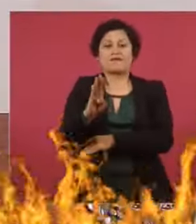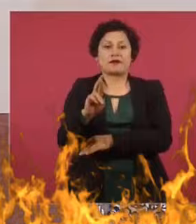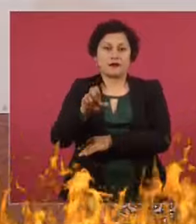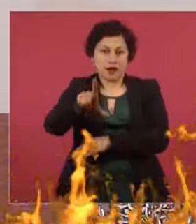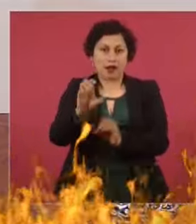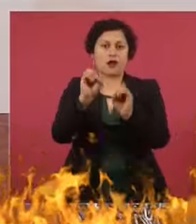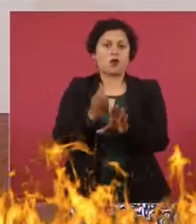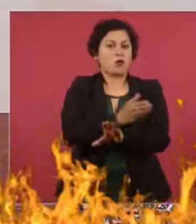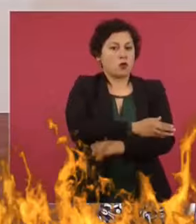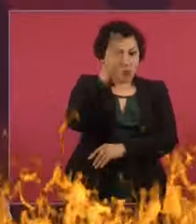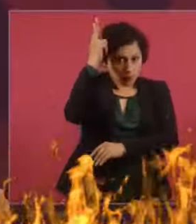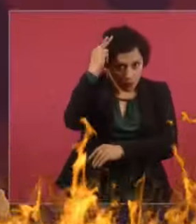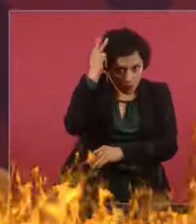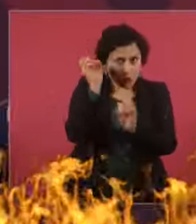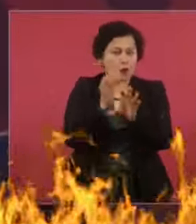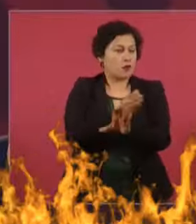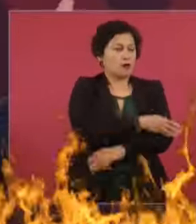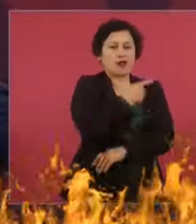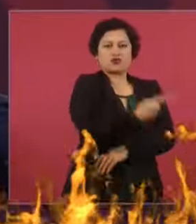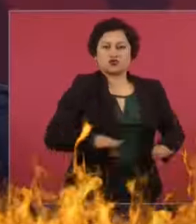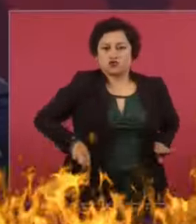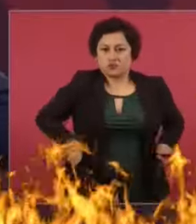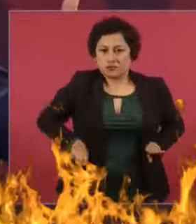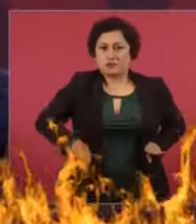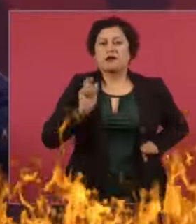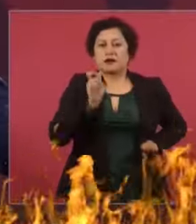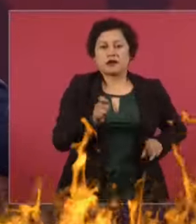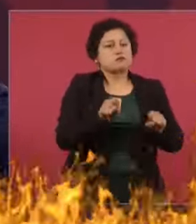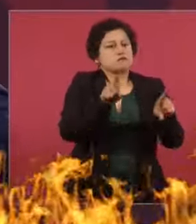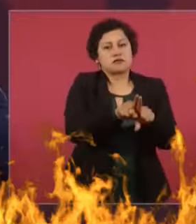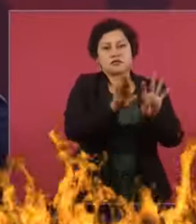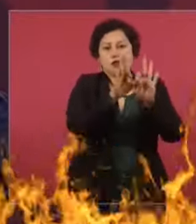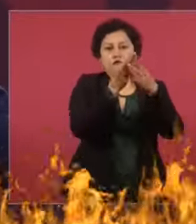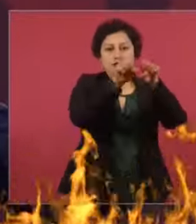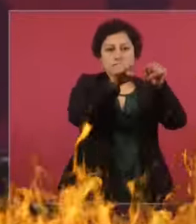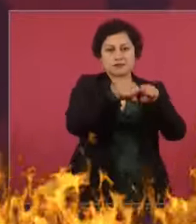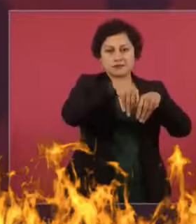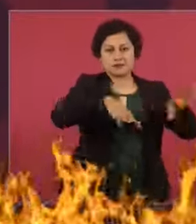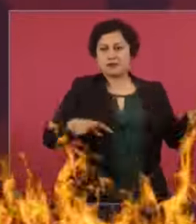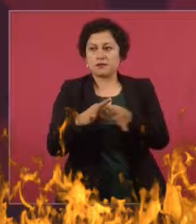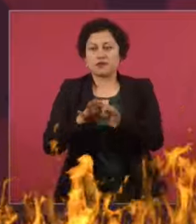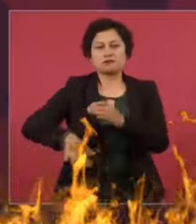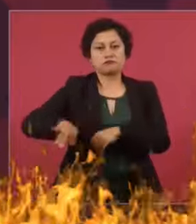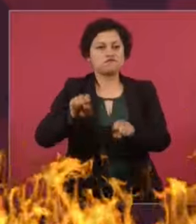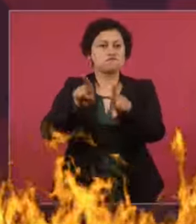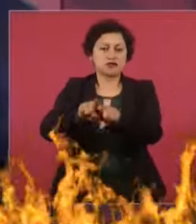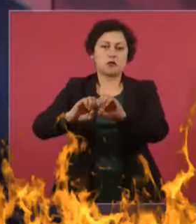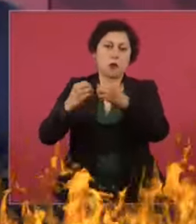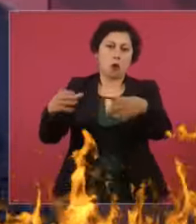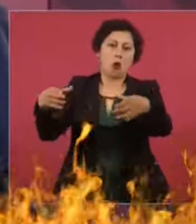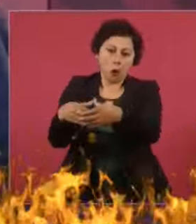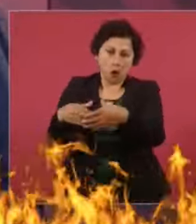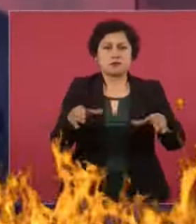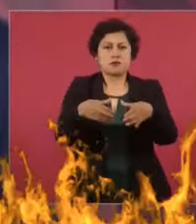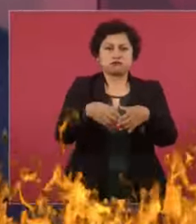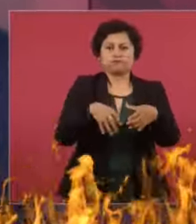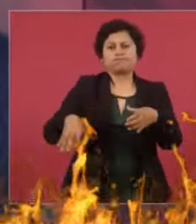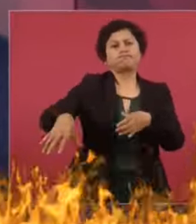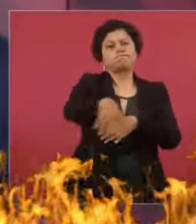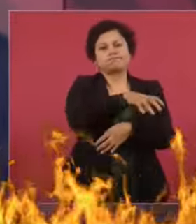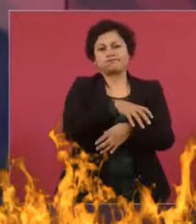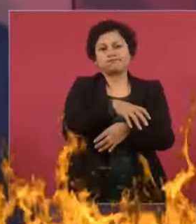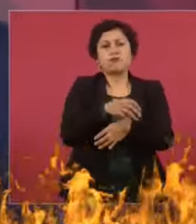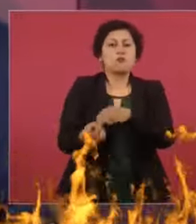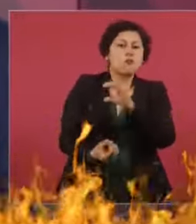los oligarcas se apoyaron en todas estas organizaciones supuestamente independientes de la sociedad civil con el